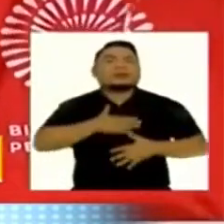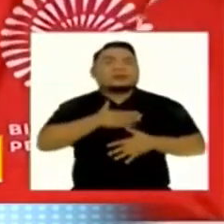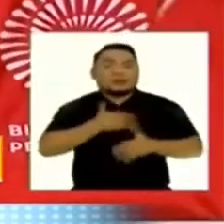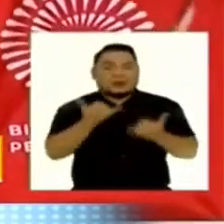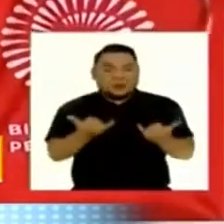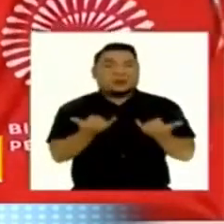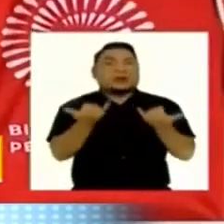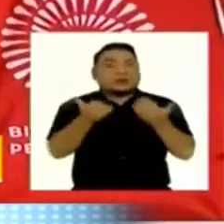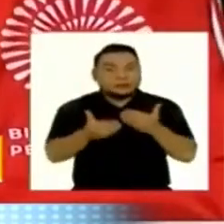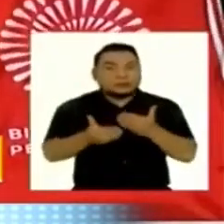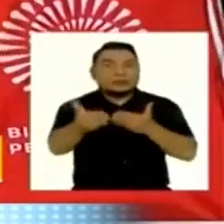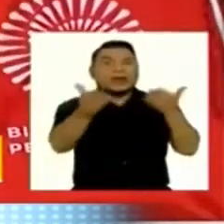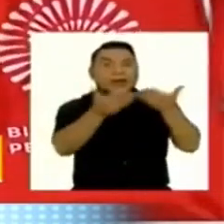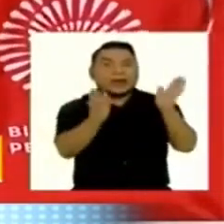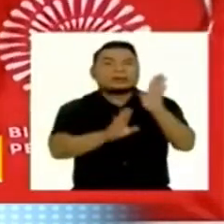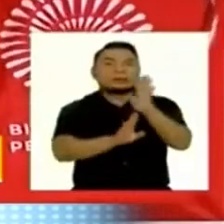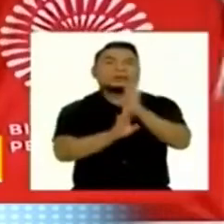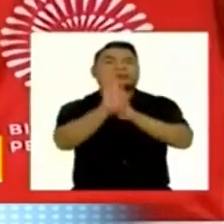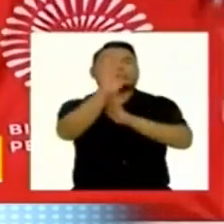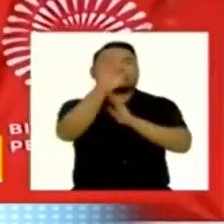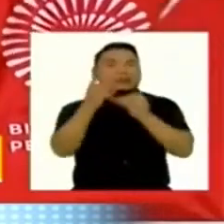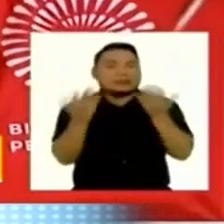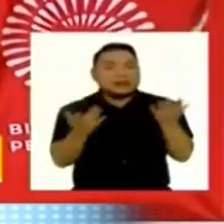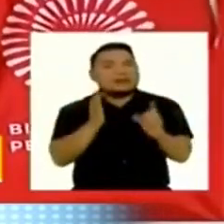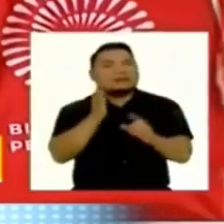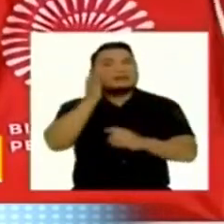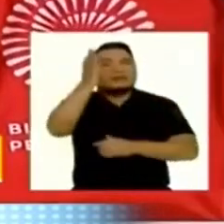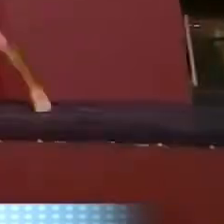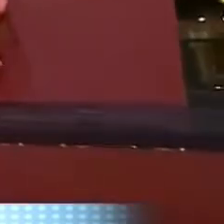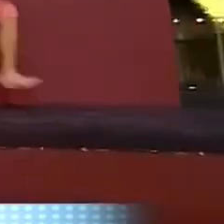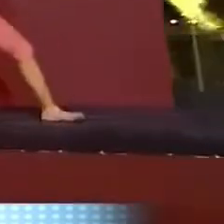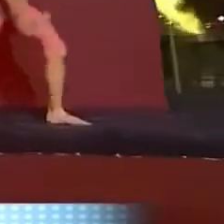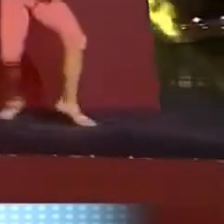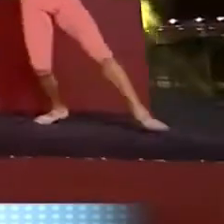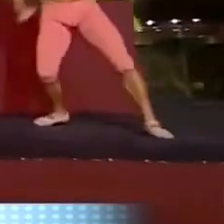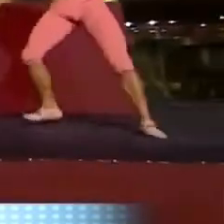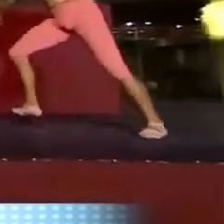abra un espacio y que abra caminos hacia el futuro.